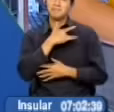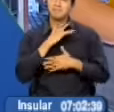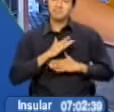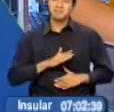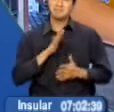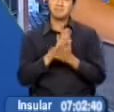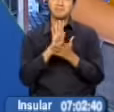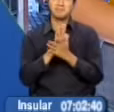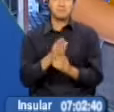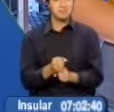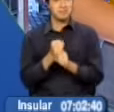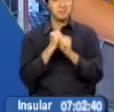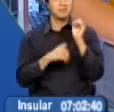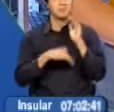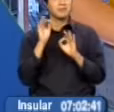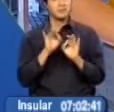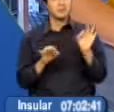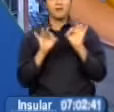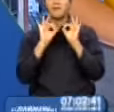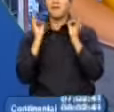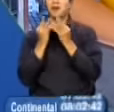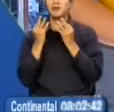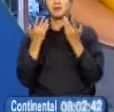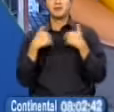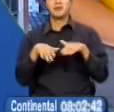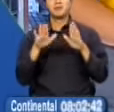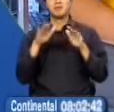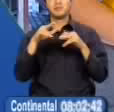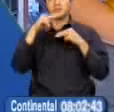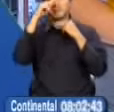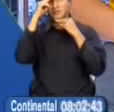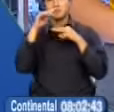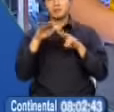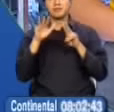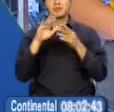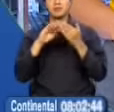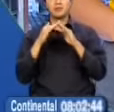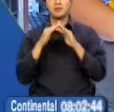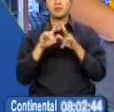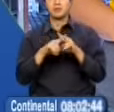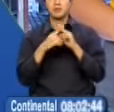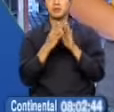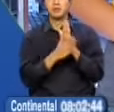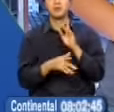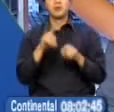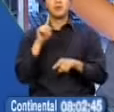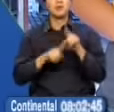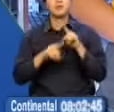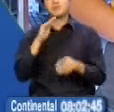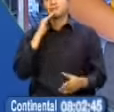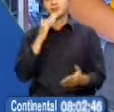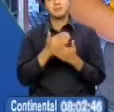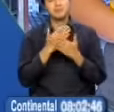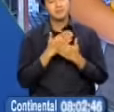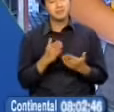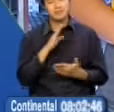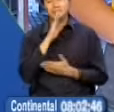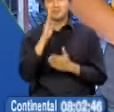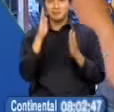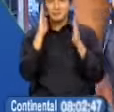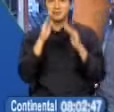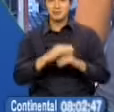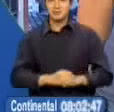con mucha seguridad pero también en familia nos despedimos con noticias 7 pero ya viene la comunidad con nuestros compañeros gracias como siempre por su